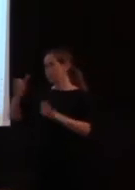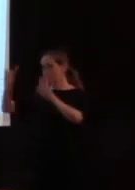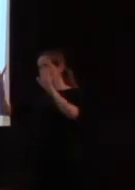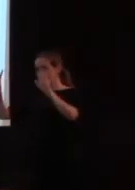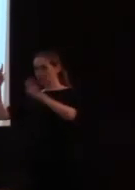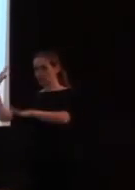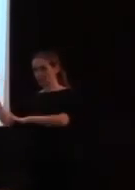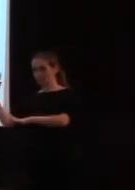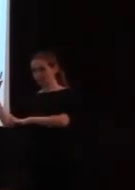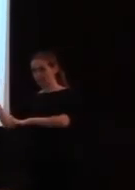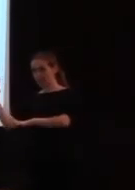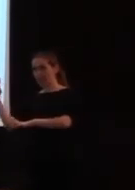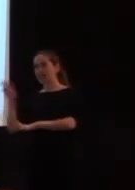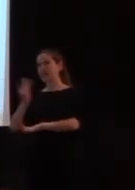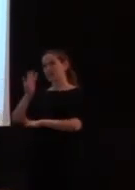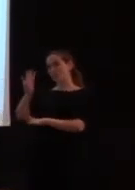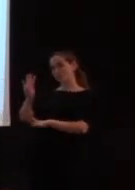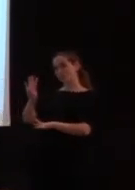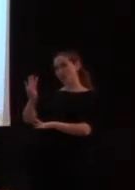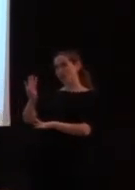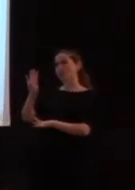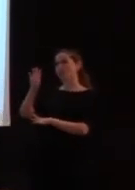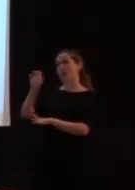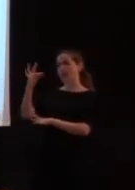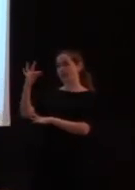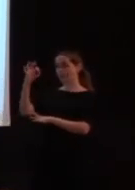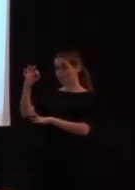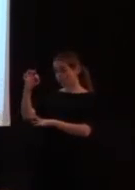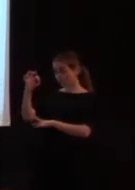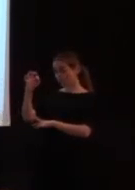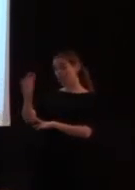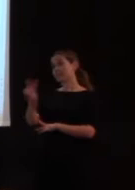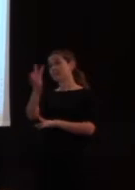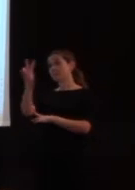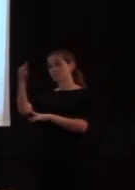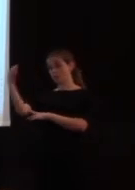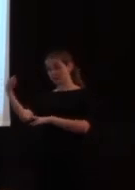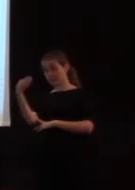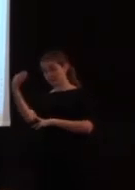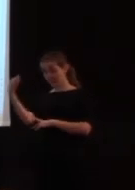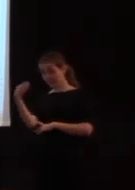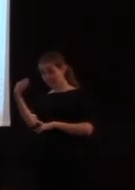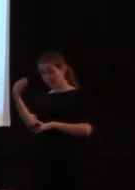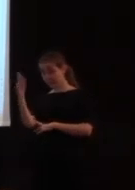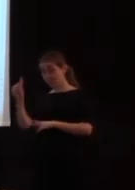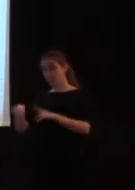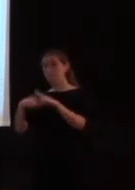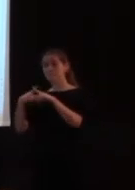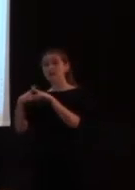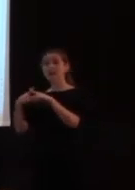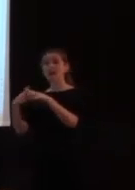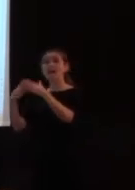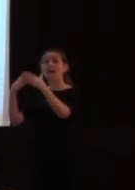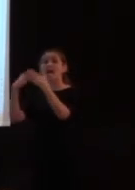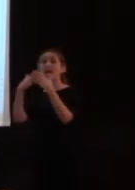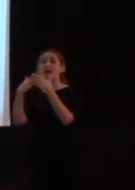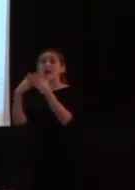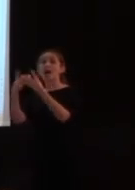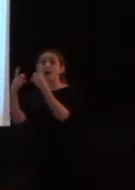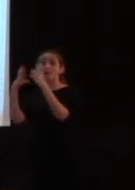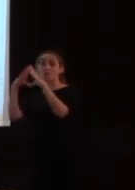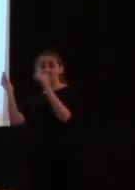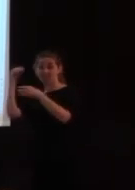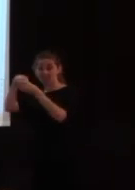primaria, alumnos de cuarto de la ESO, alumnos de segundo de bachillerato y estudiantes de los últimos cursos de universidad.